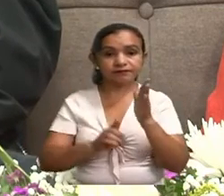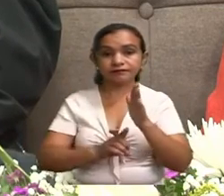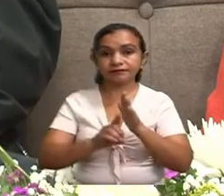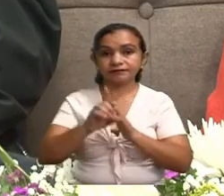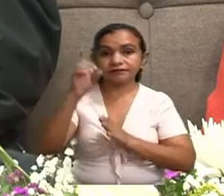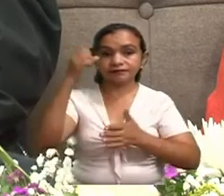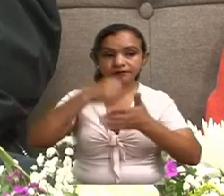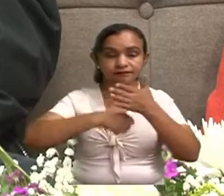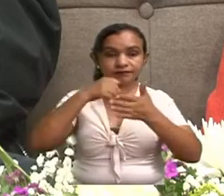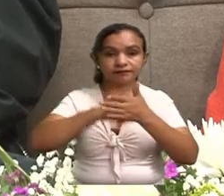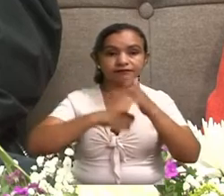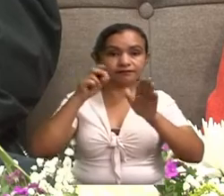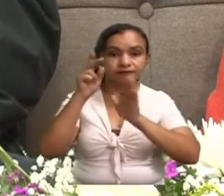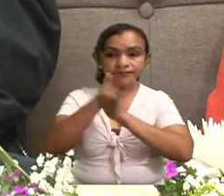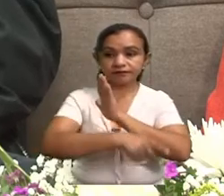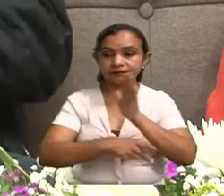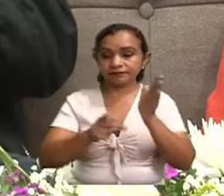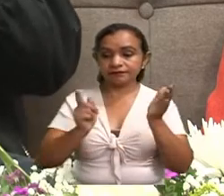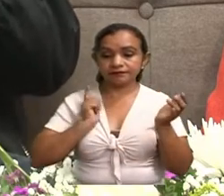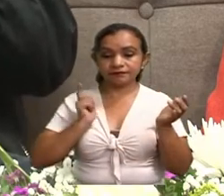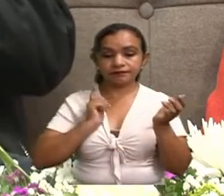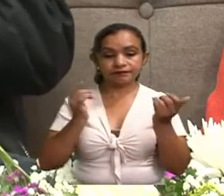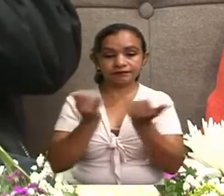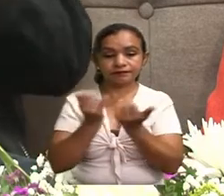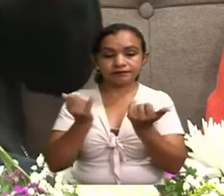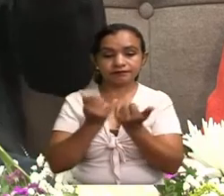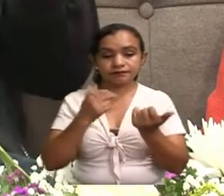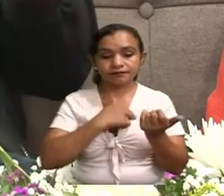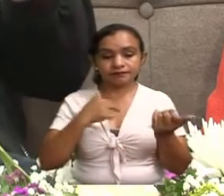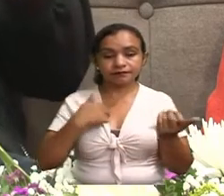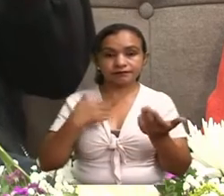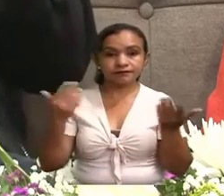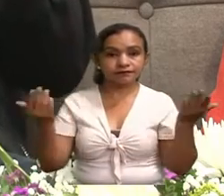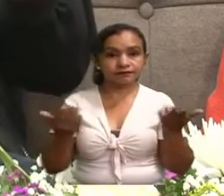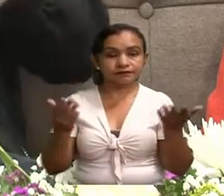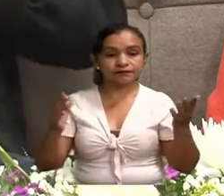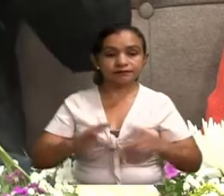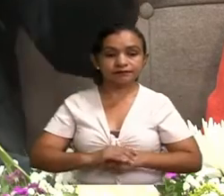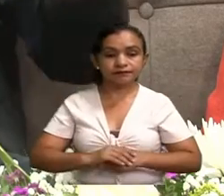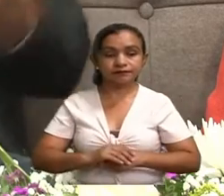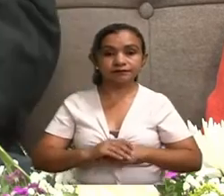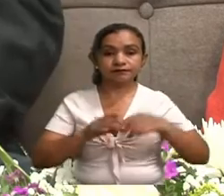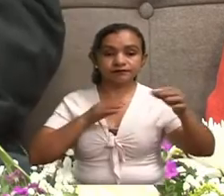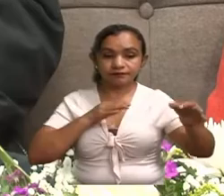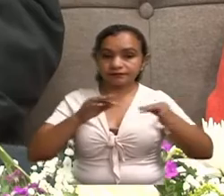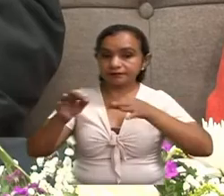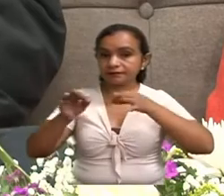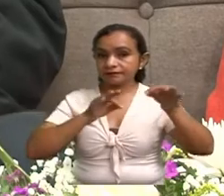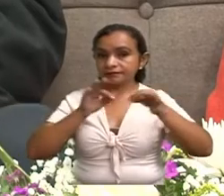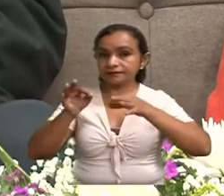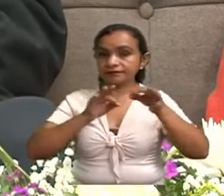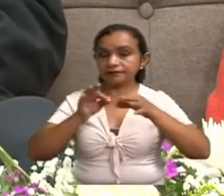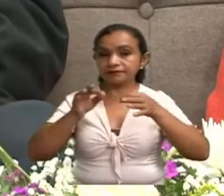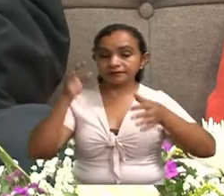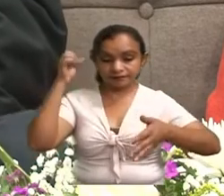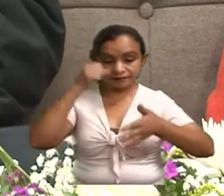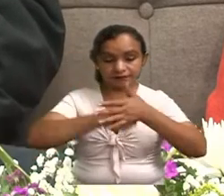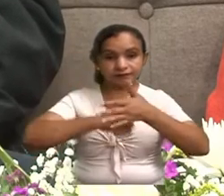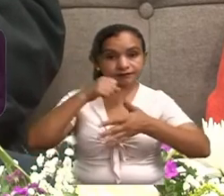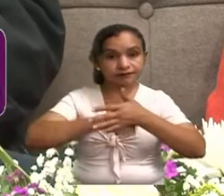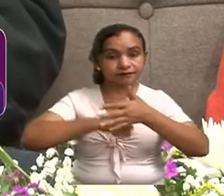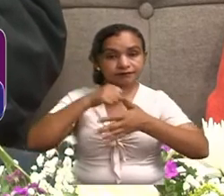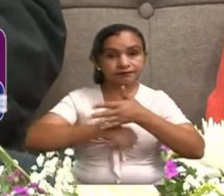desafíos que tienen los países, entonces ella se va a adaptar y ella nos va a contar pues de los grandes esfuerzos, las inversiones